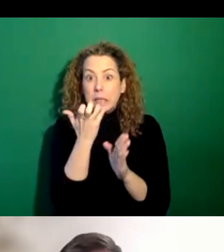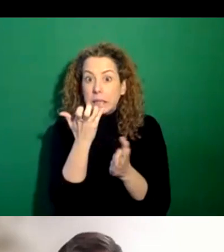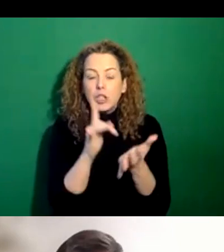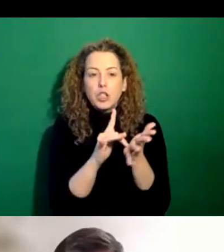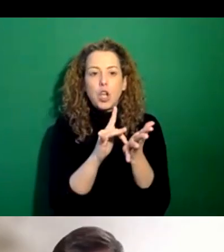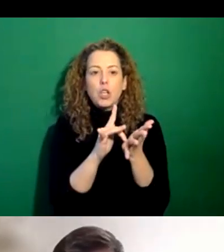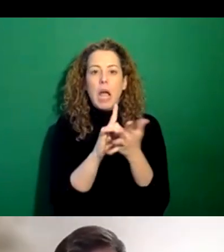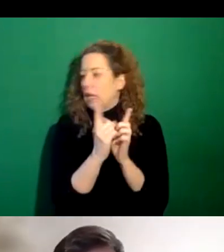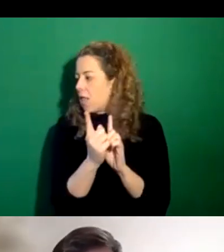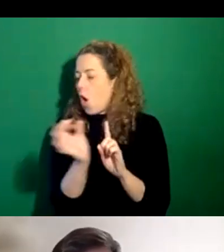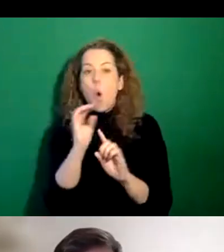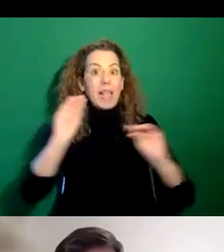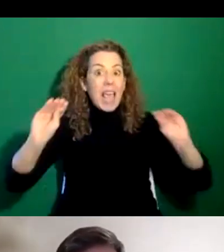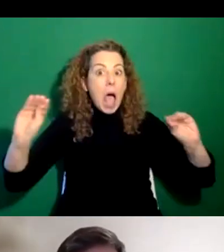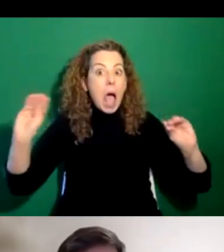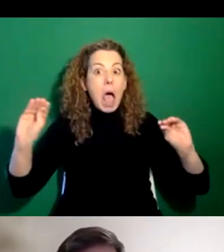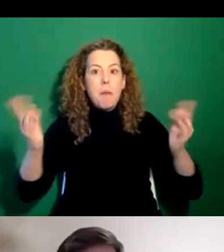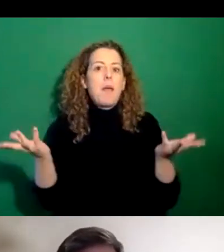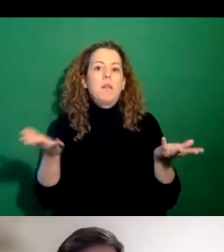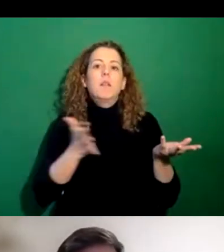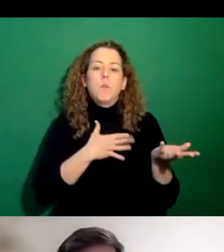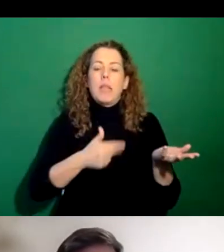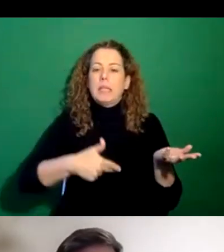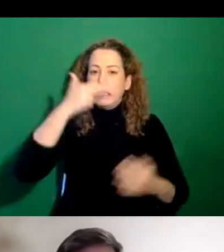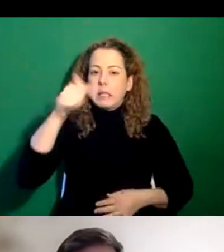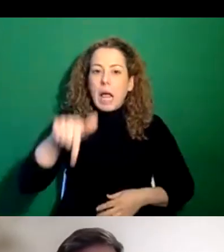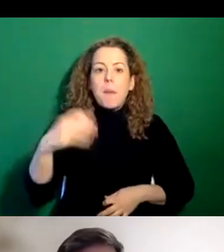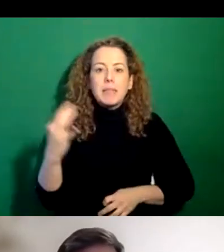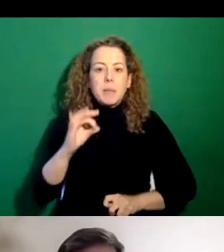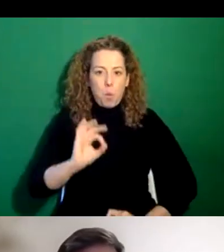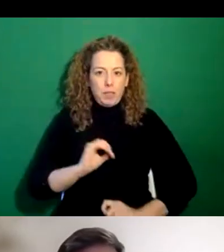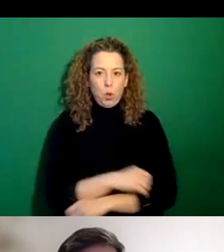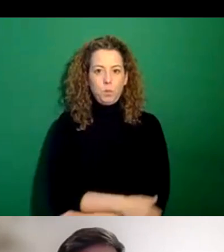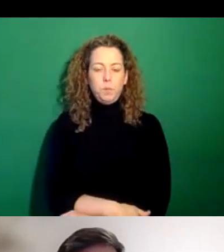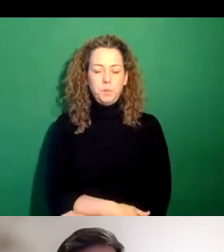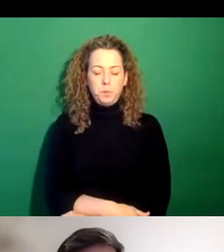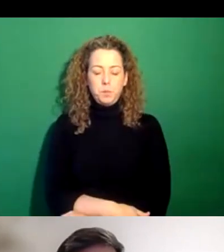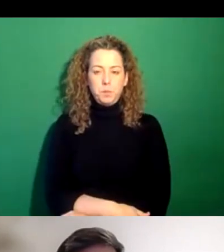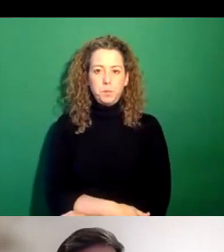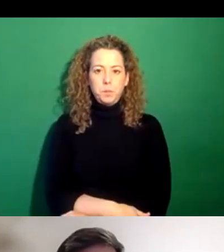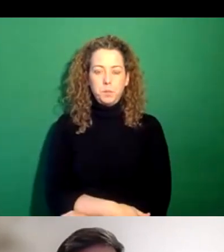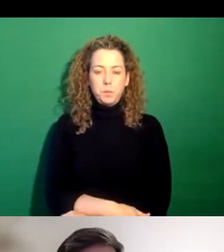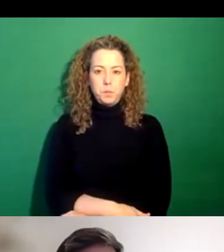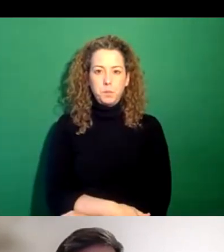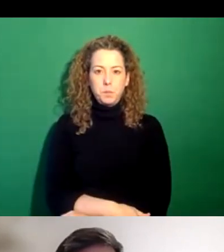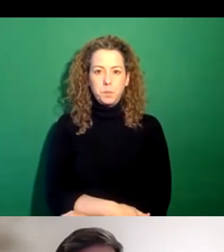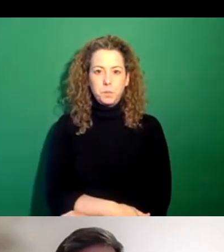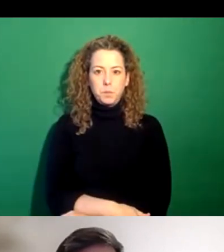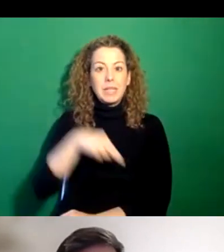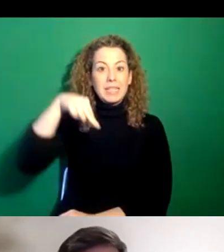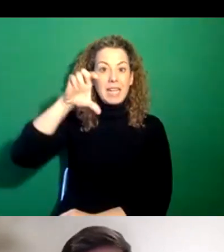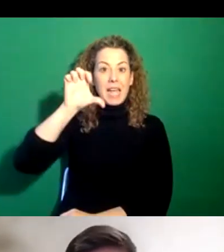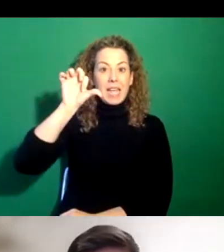o una llamada de atención es porque algo quiere o algo le pasa en ese momento. Vale.